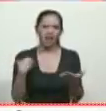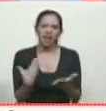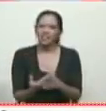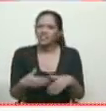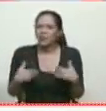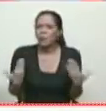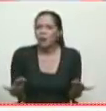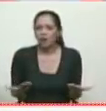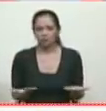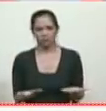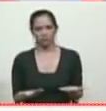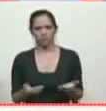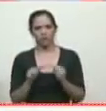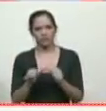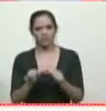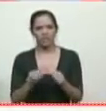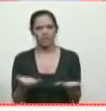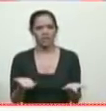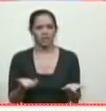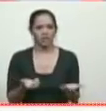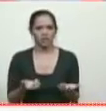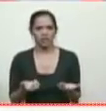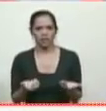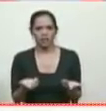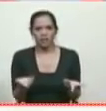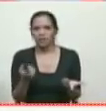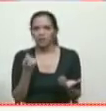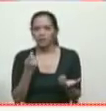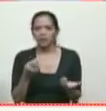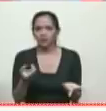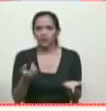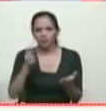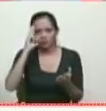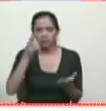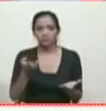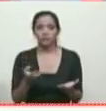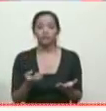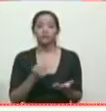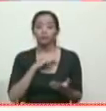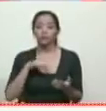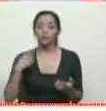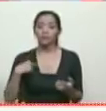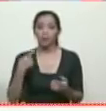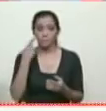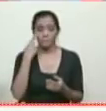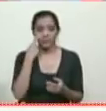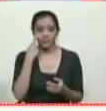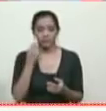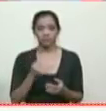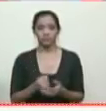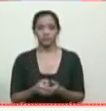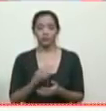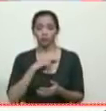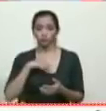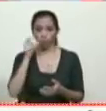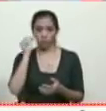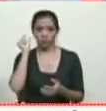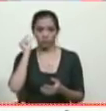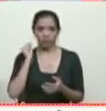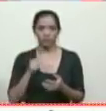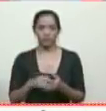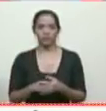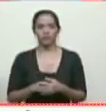seguir la impunidad? Entonces, lo que tenemos que estar pendiente nosotros y nosotras es